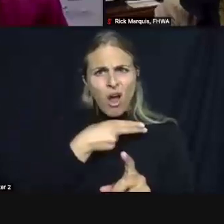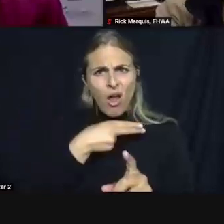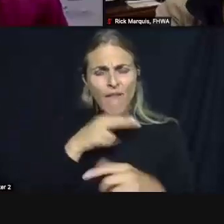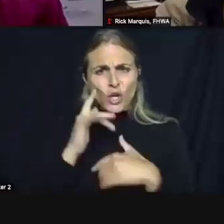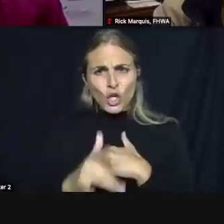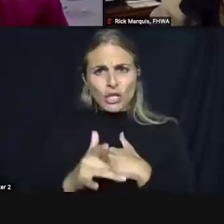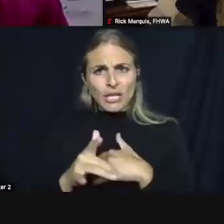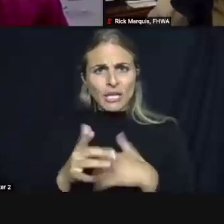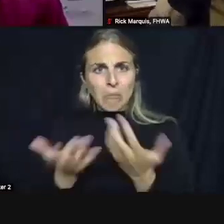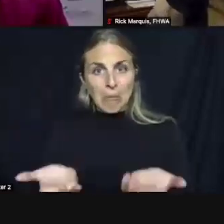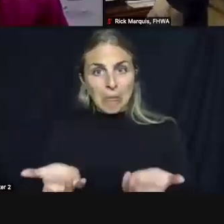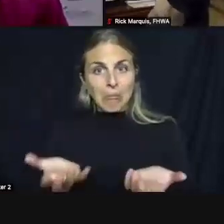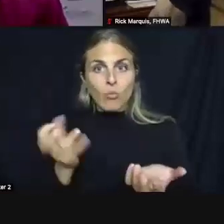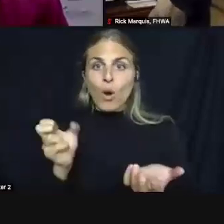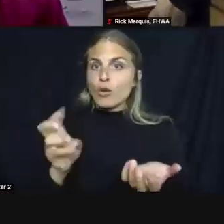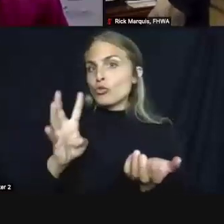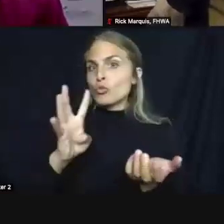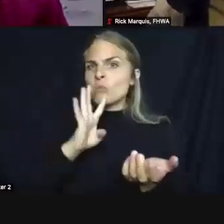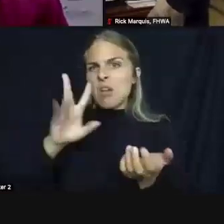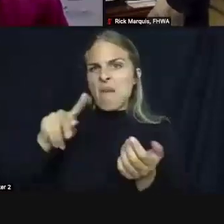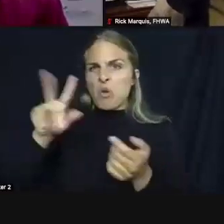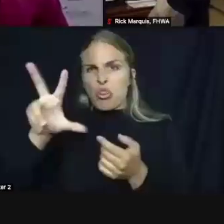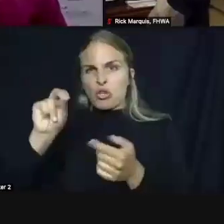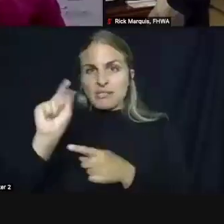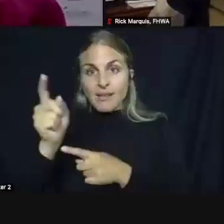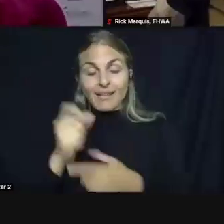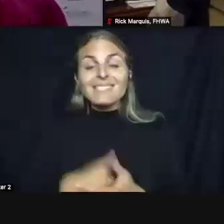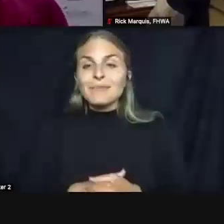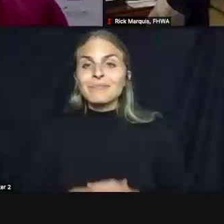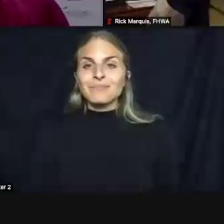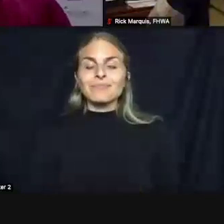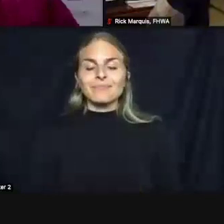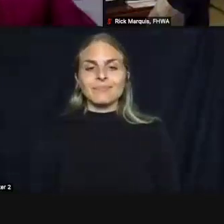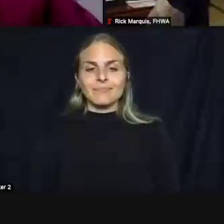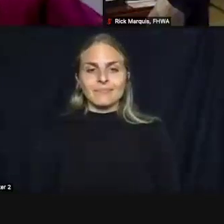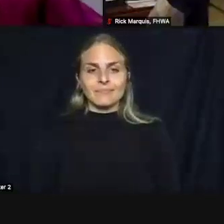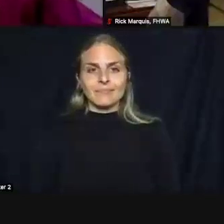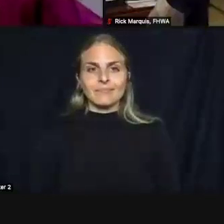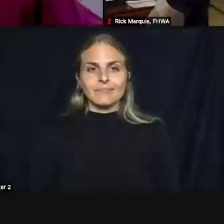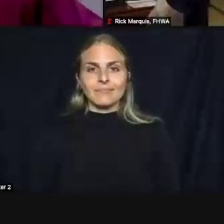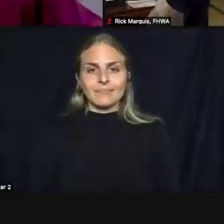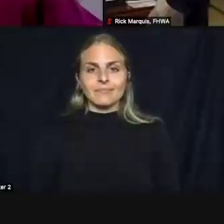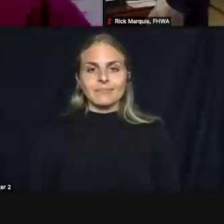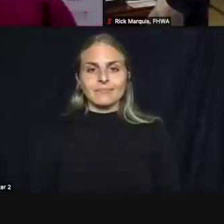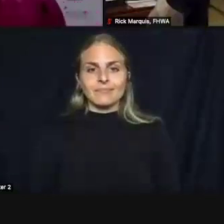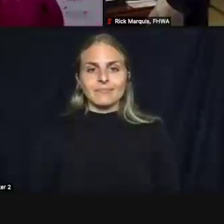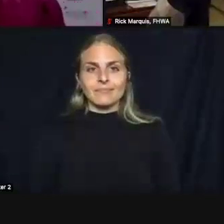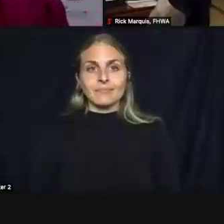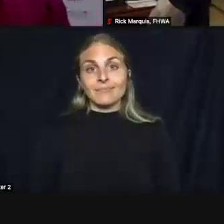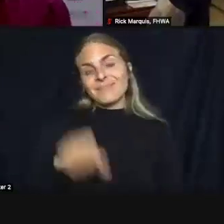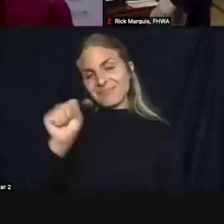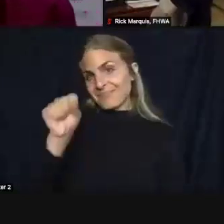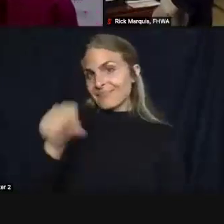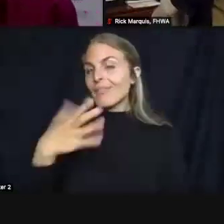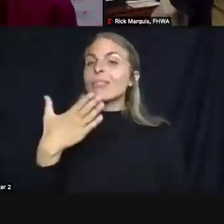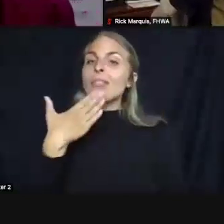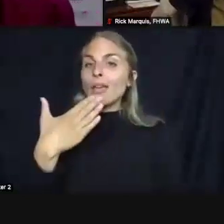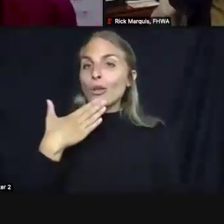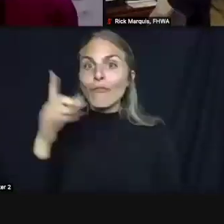que lo cortamos el derecho de hablar y él desea agregar algo